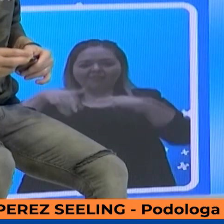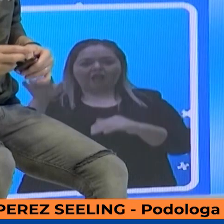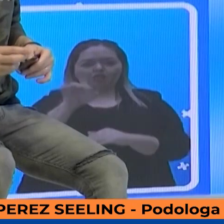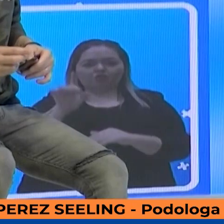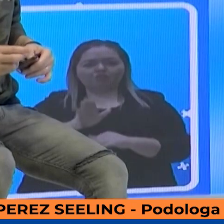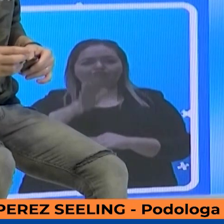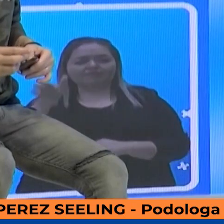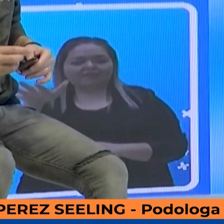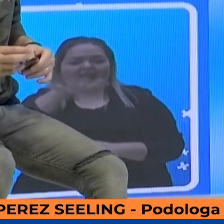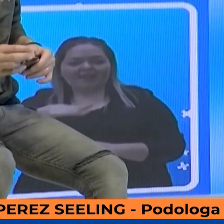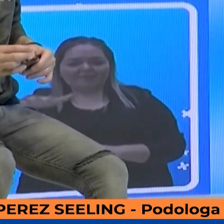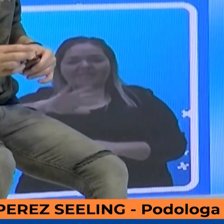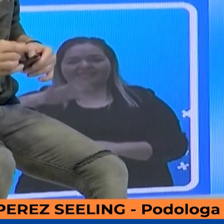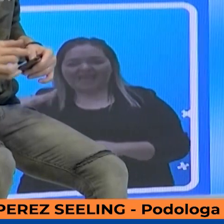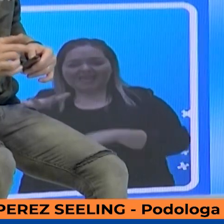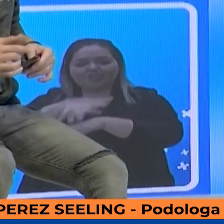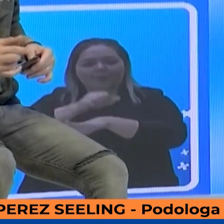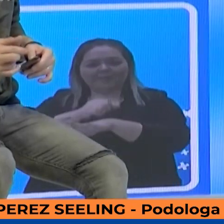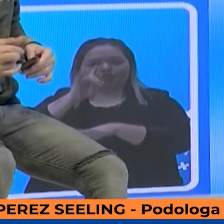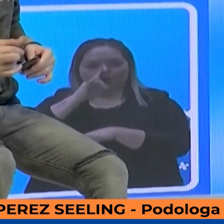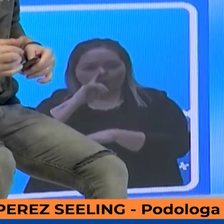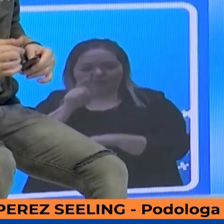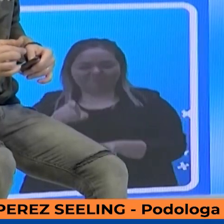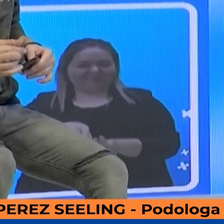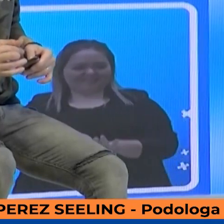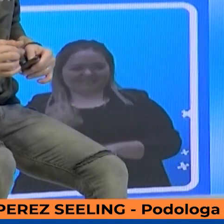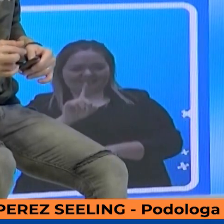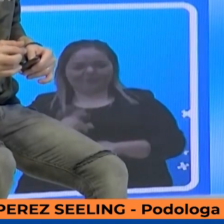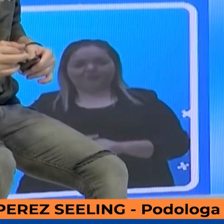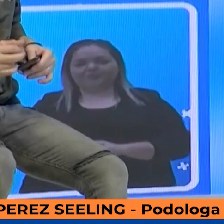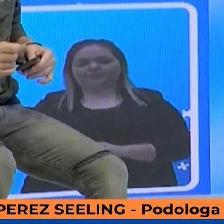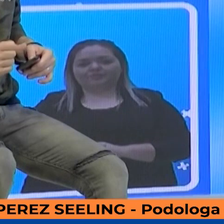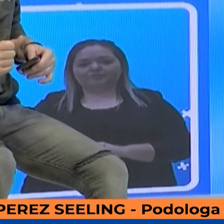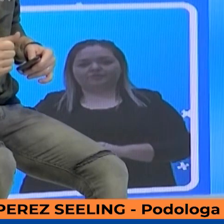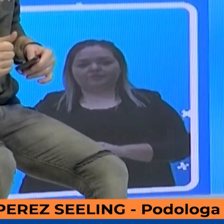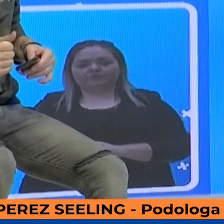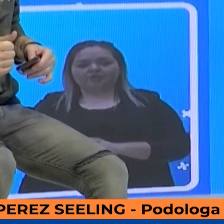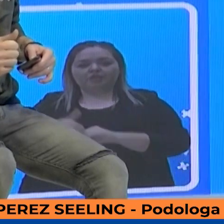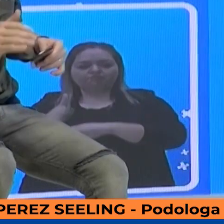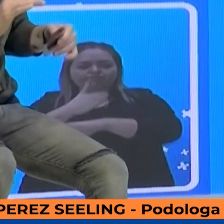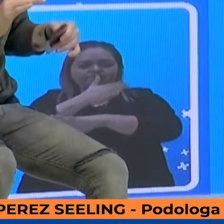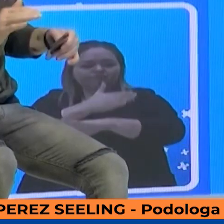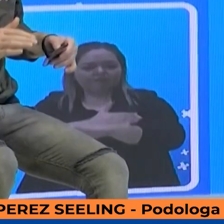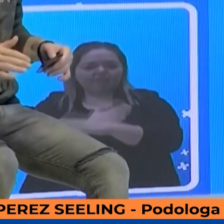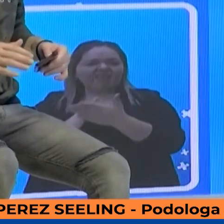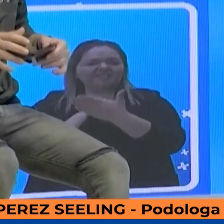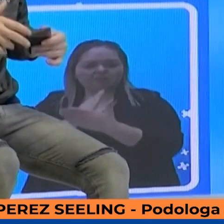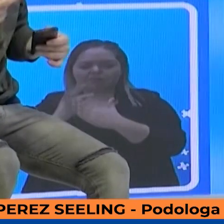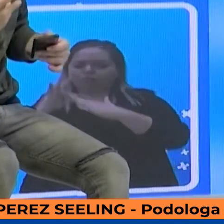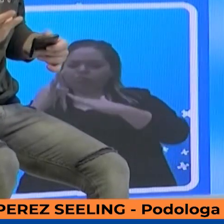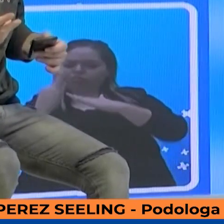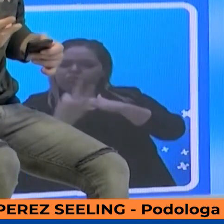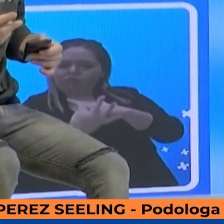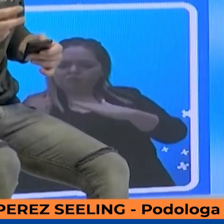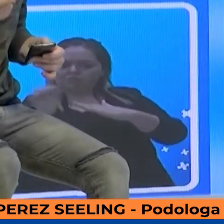fricción constante o la presión constante. Entonces, si friccionamos más, el callo no se va a ir. Claro, claro. Lo podés desgastar un poco, pero